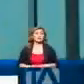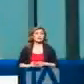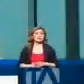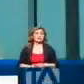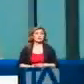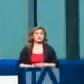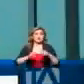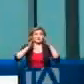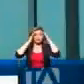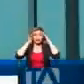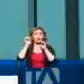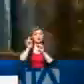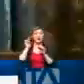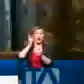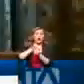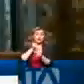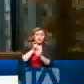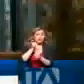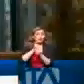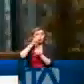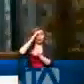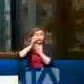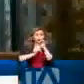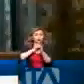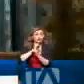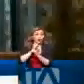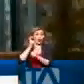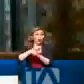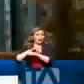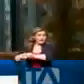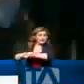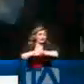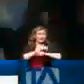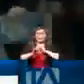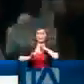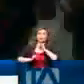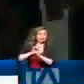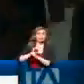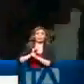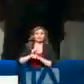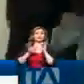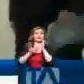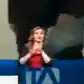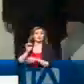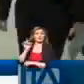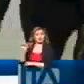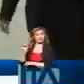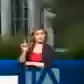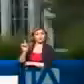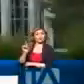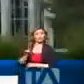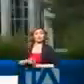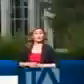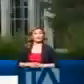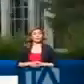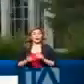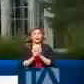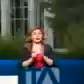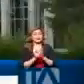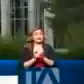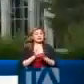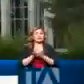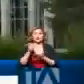También hay que tener en cuenta que una difusión roja de Interpol no es una orden de detención internacional. Ejemplos cercanos nos lo muestran. La